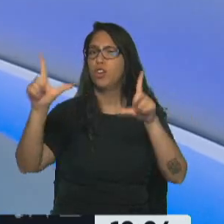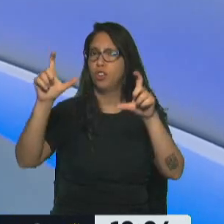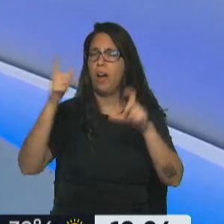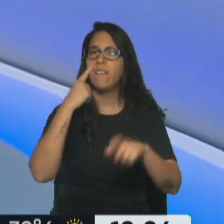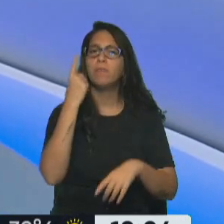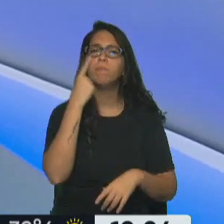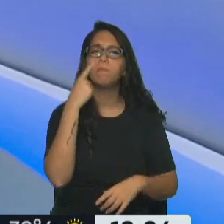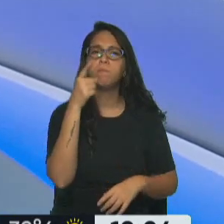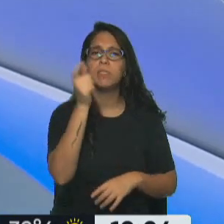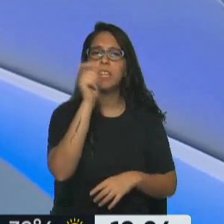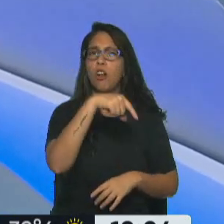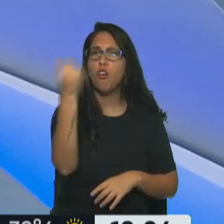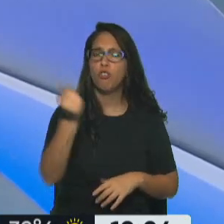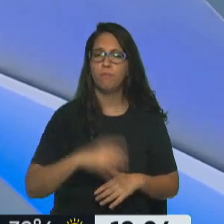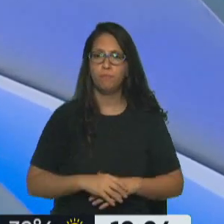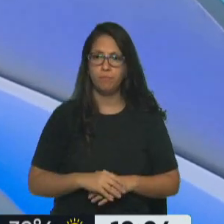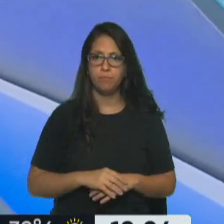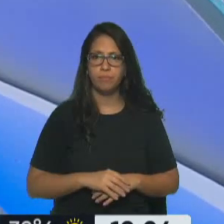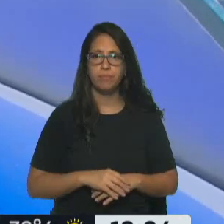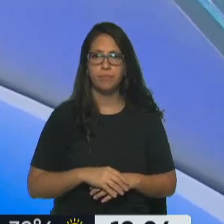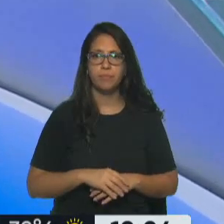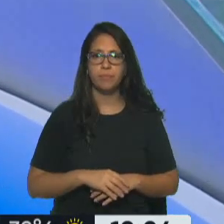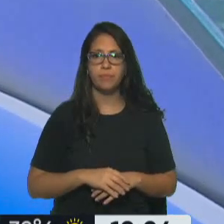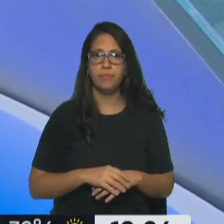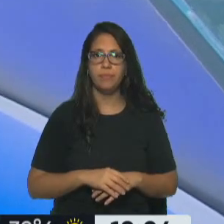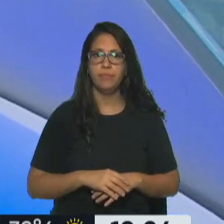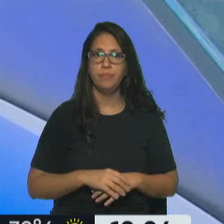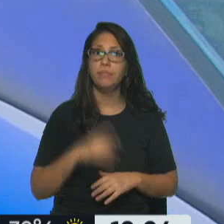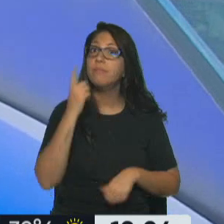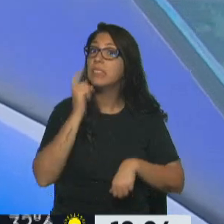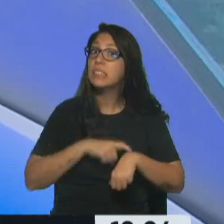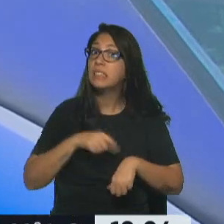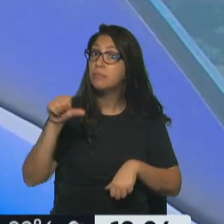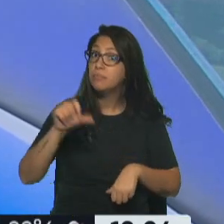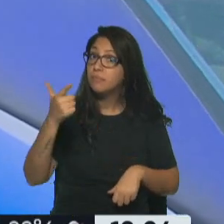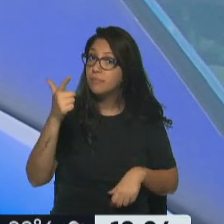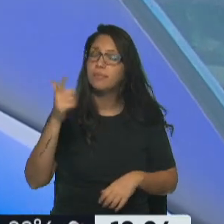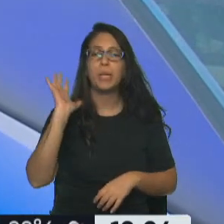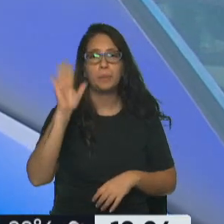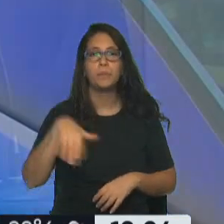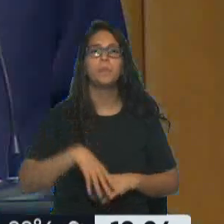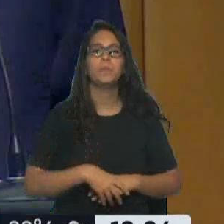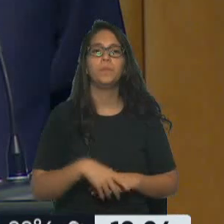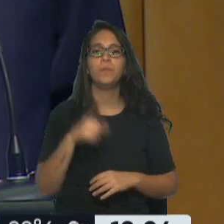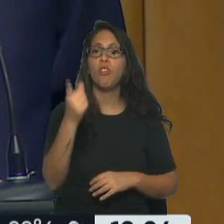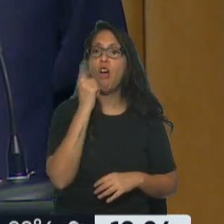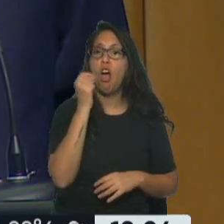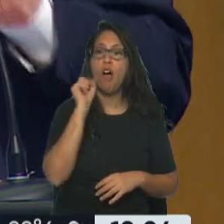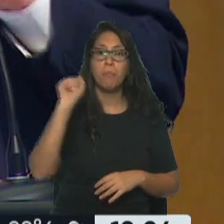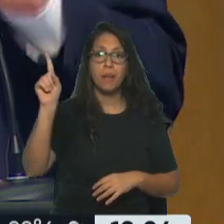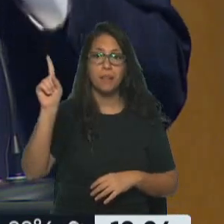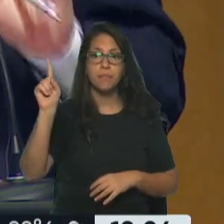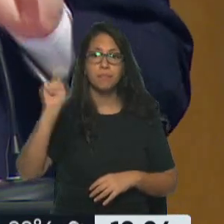si lo Reconozco el otro tic tic tic tic no lo teno pero este señor se